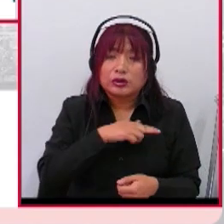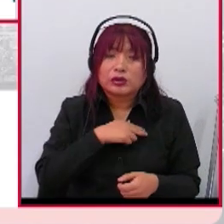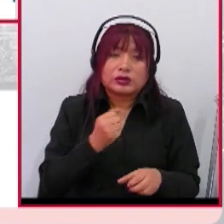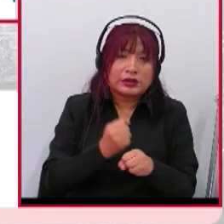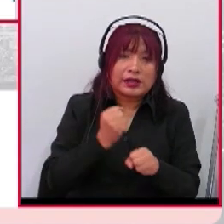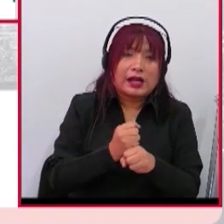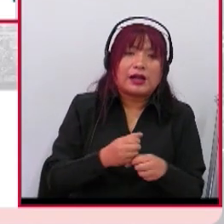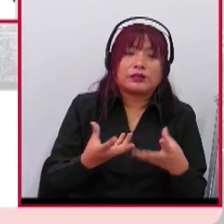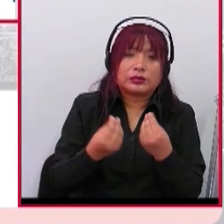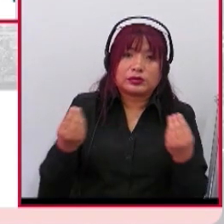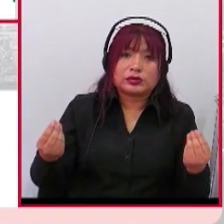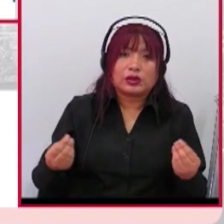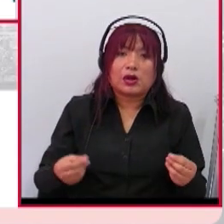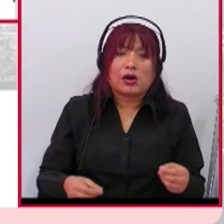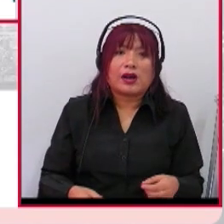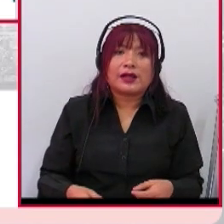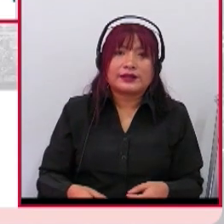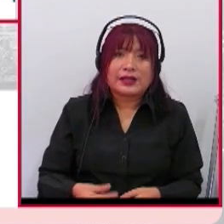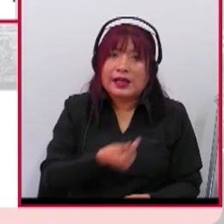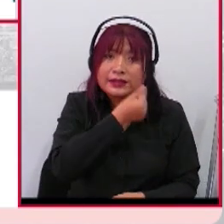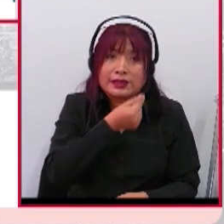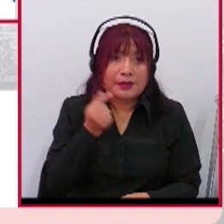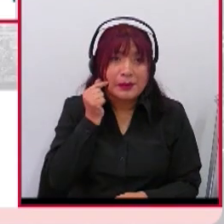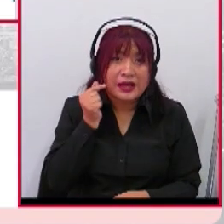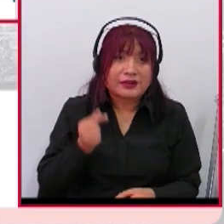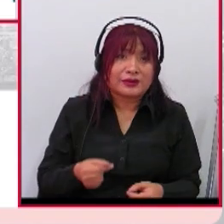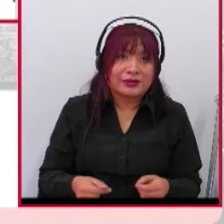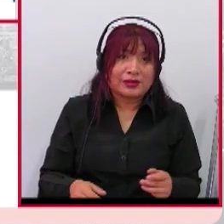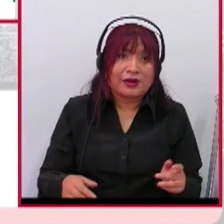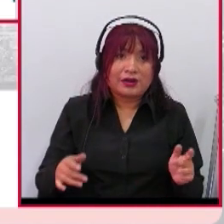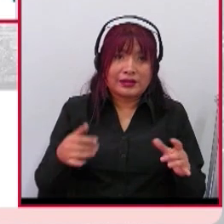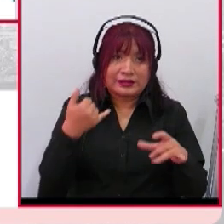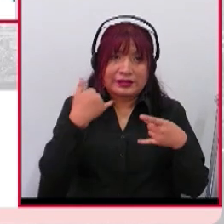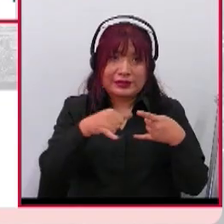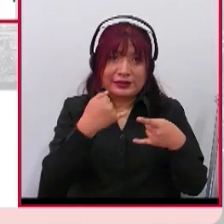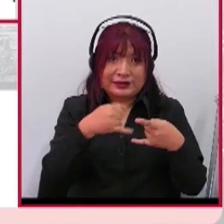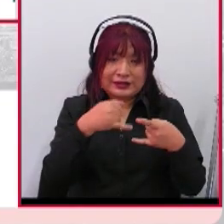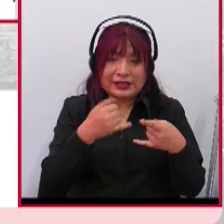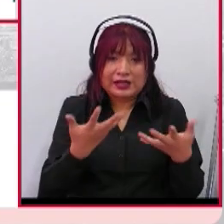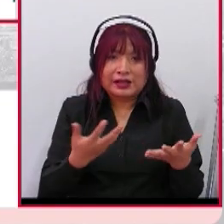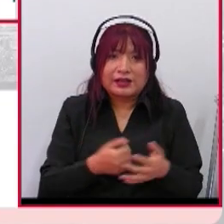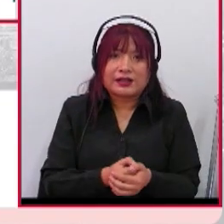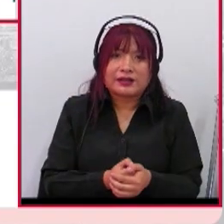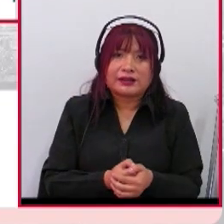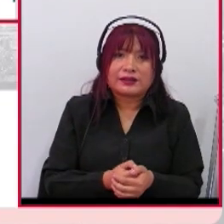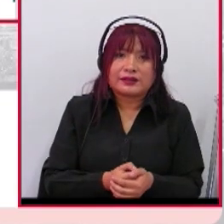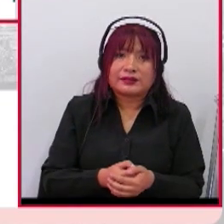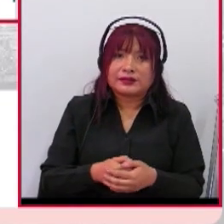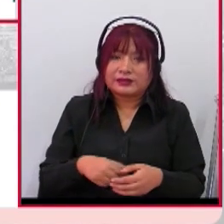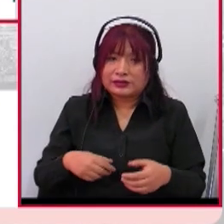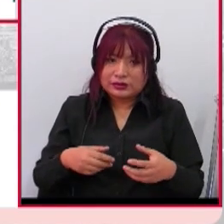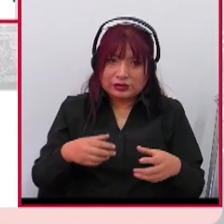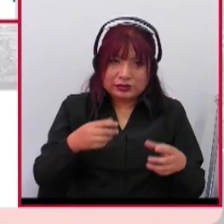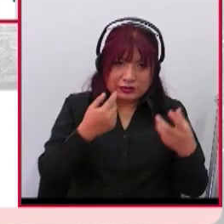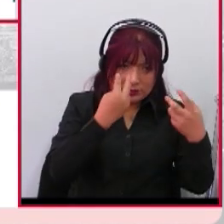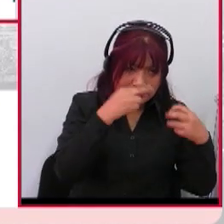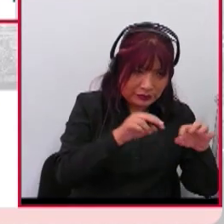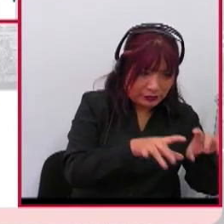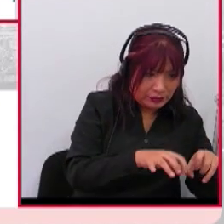tema del gemelo digital. Y una de las apuestas de Anglo American en la puesta en marcha de Quellaveco fue el gemelo